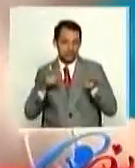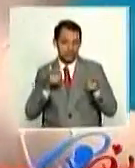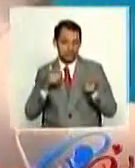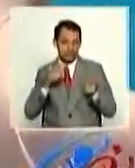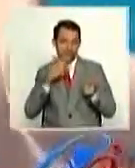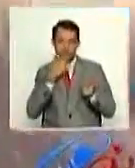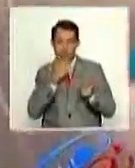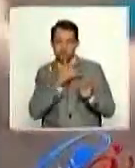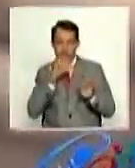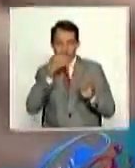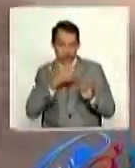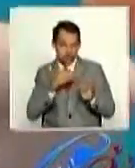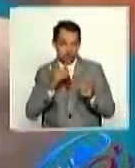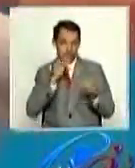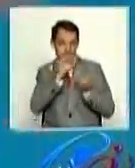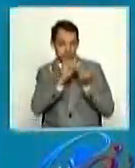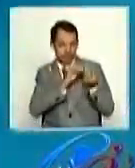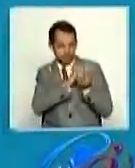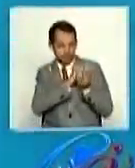manchando.